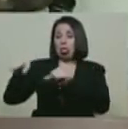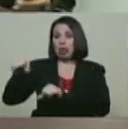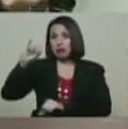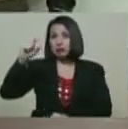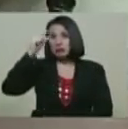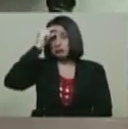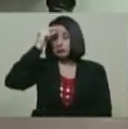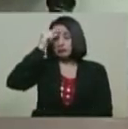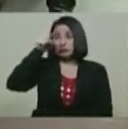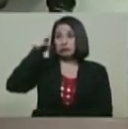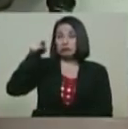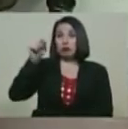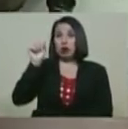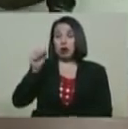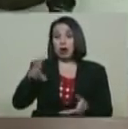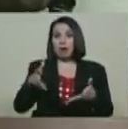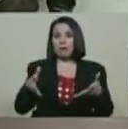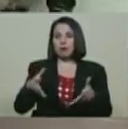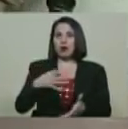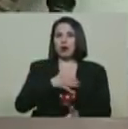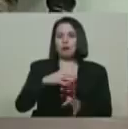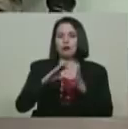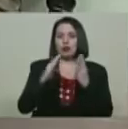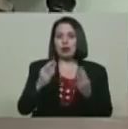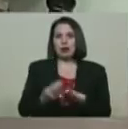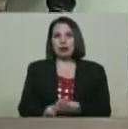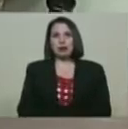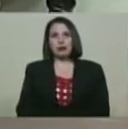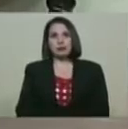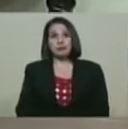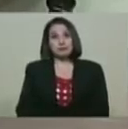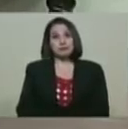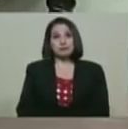Tú resultaste un campeón mundial, pues, Ramos Alú.